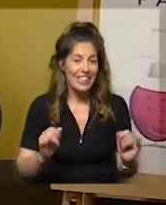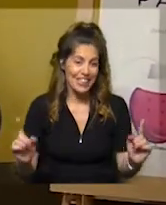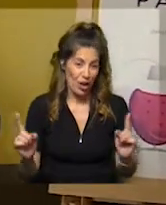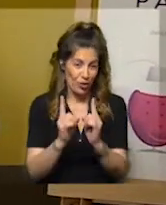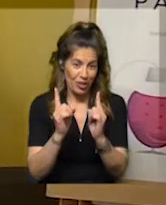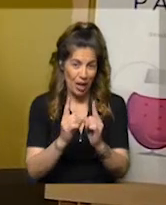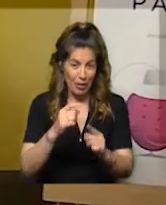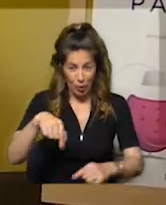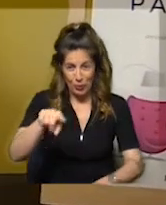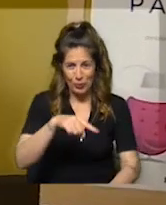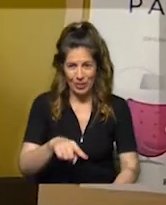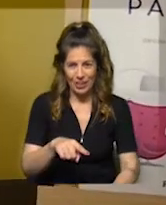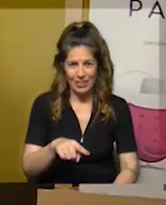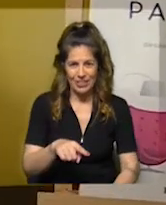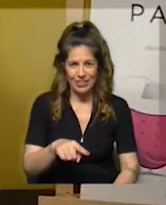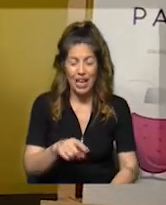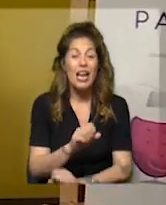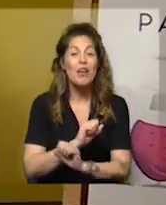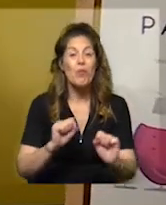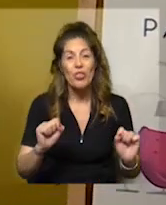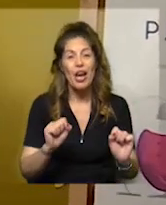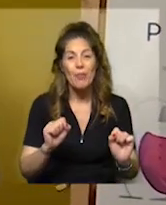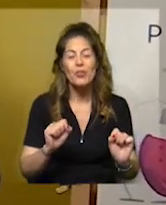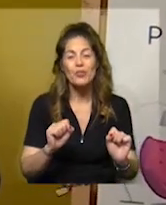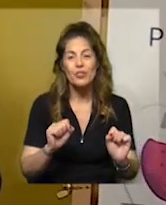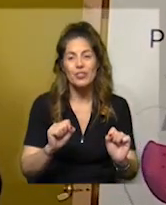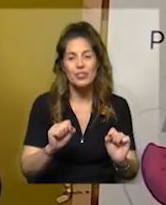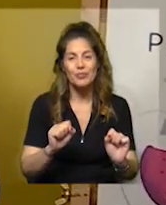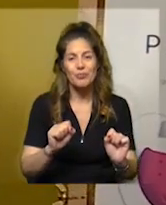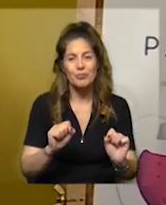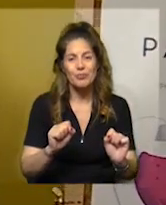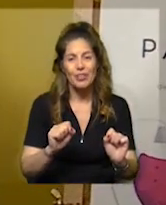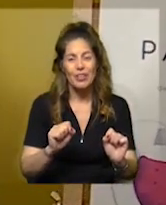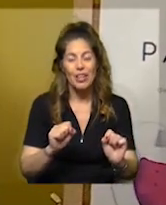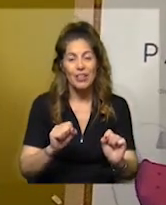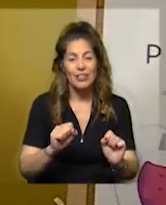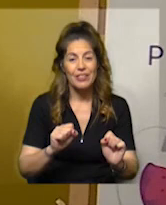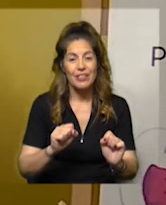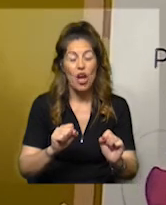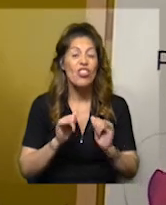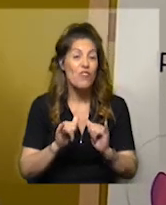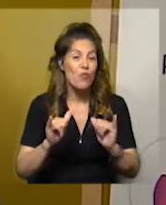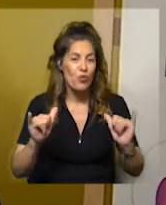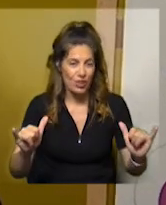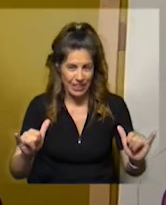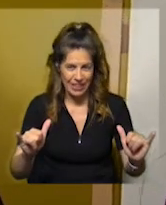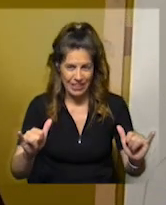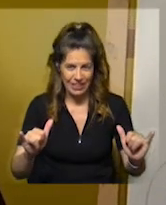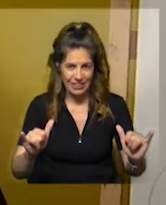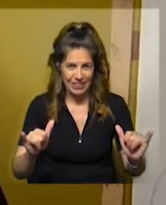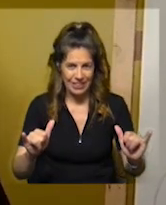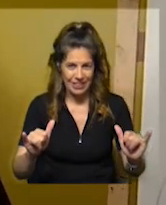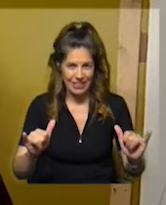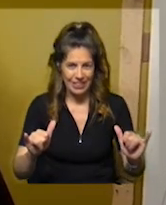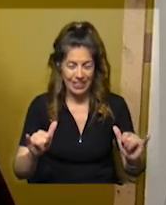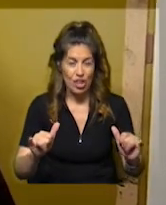nuevamente con ustedes y que podamos a través de de este medio difundir lo que